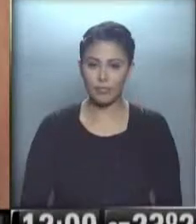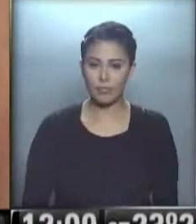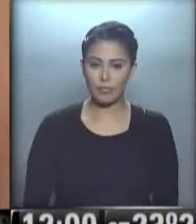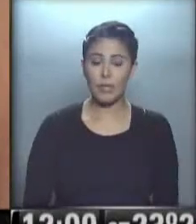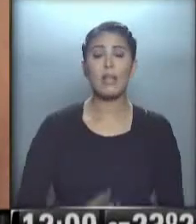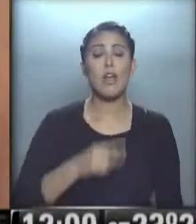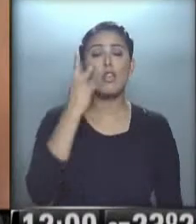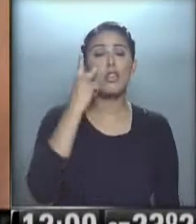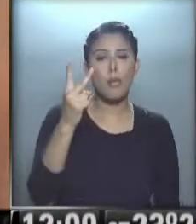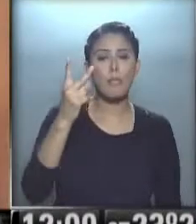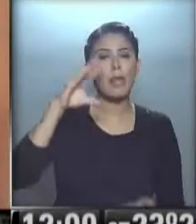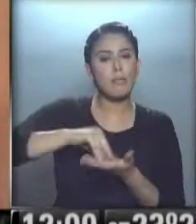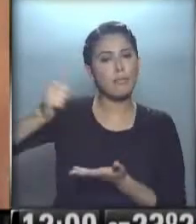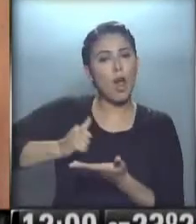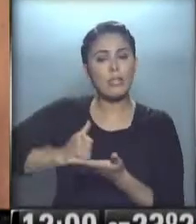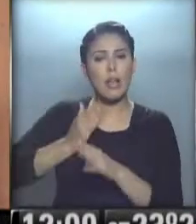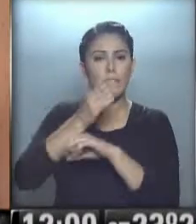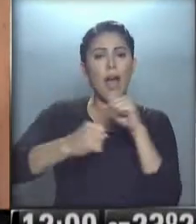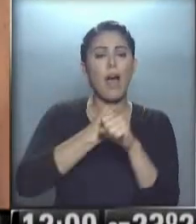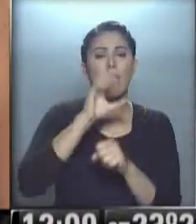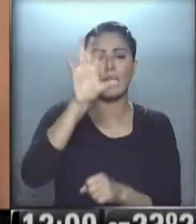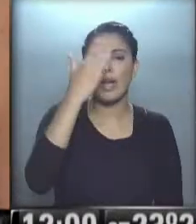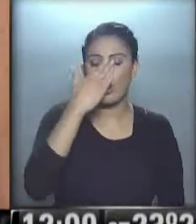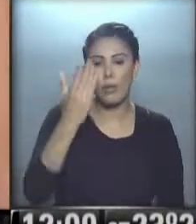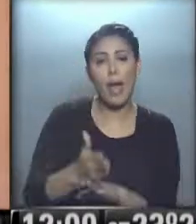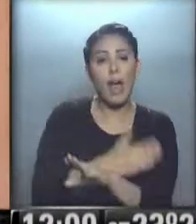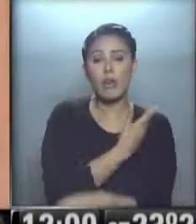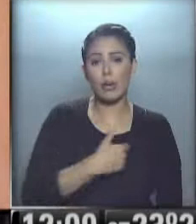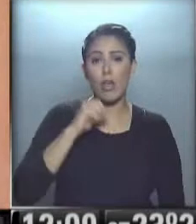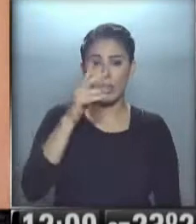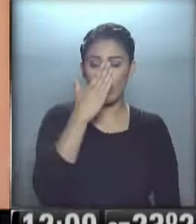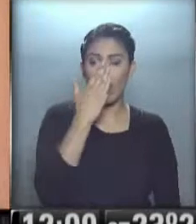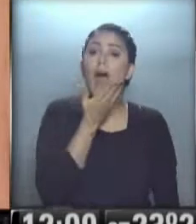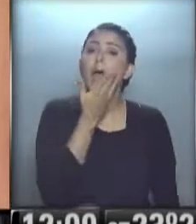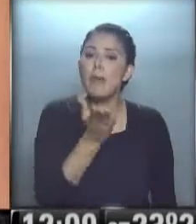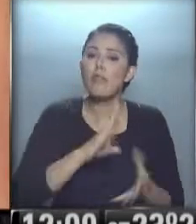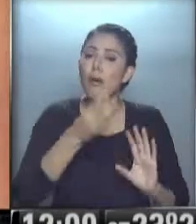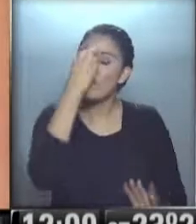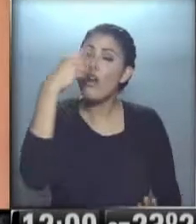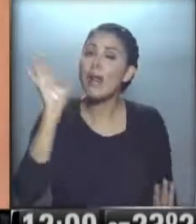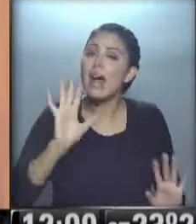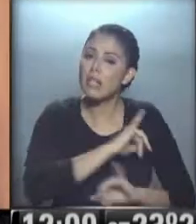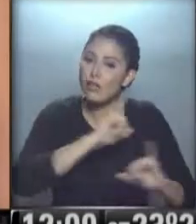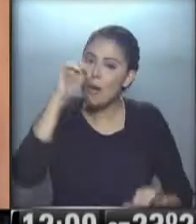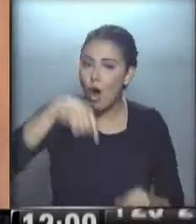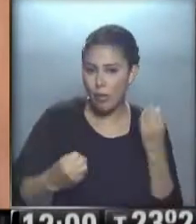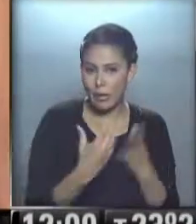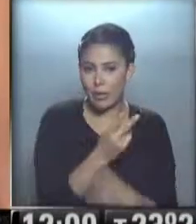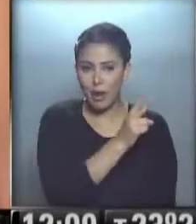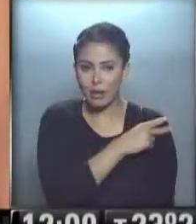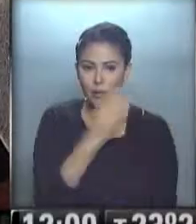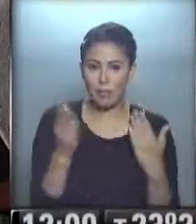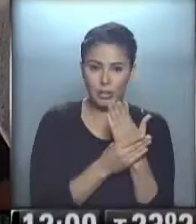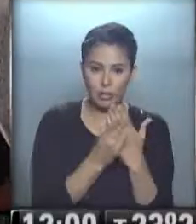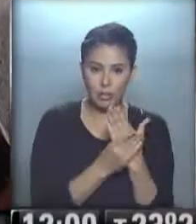Se enviarán 2.000 gendarmes a la provincia de Córdoba. Fue después de que el gobernador de la SOTA lo pidiera formalmente. Lo confirmó esta mañana Jorge Capitanich.